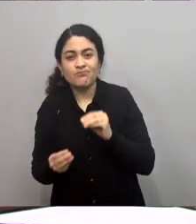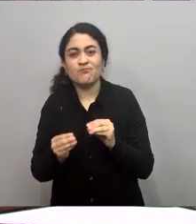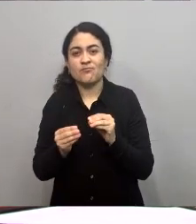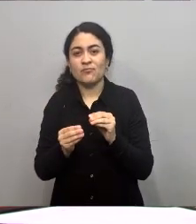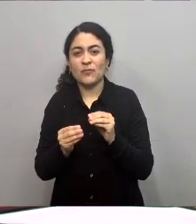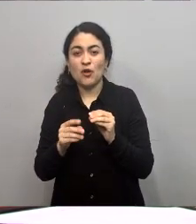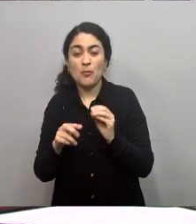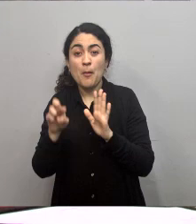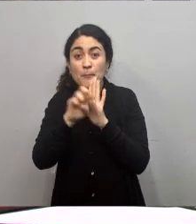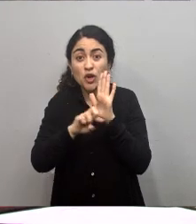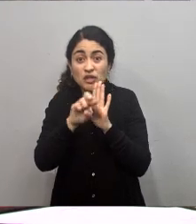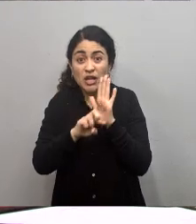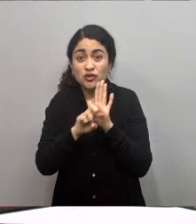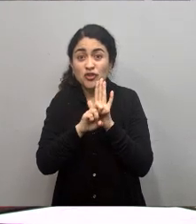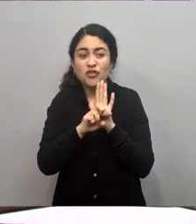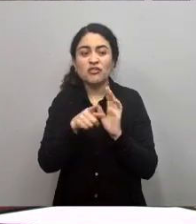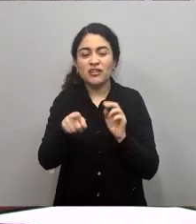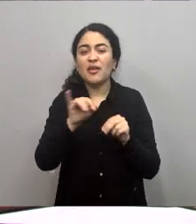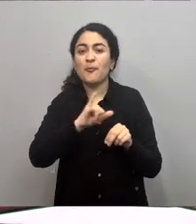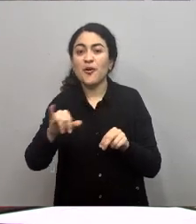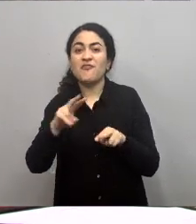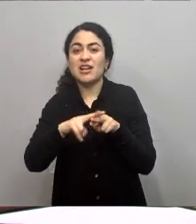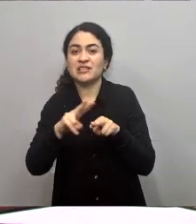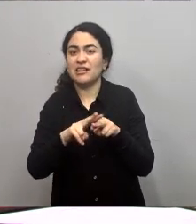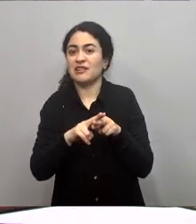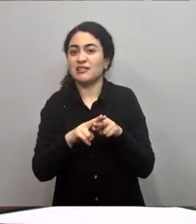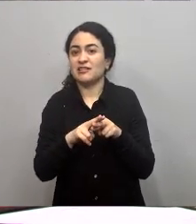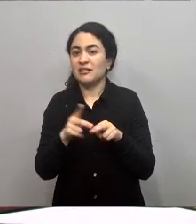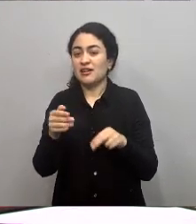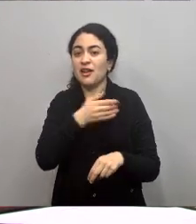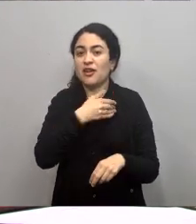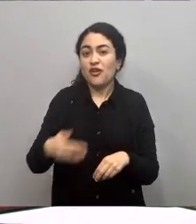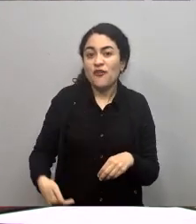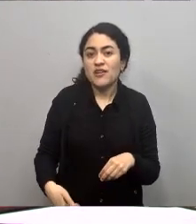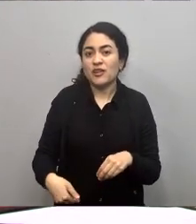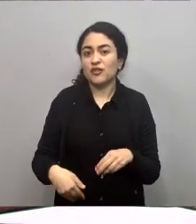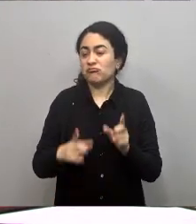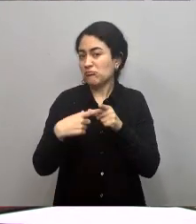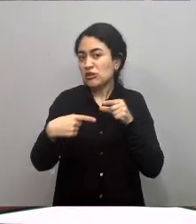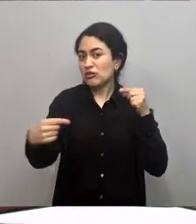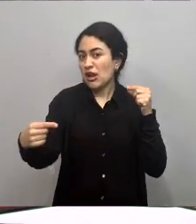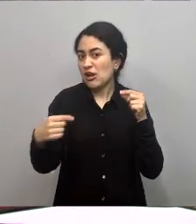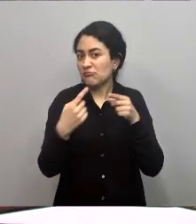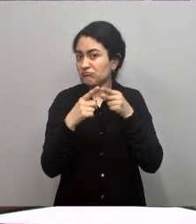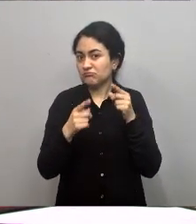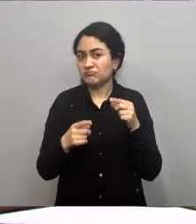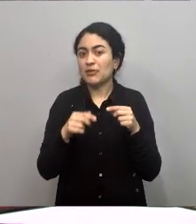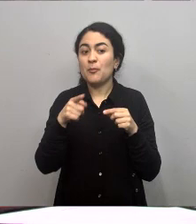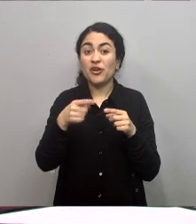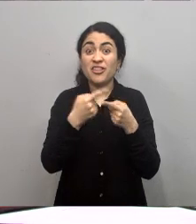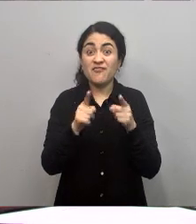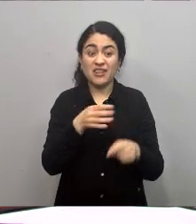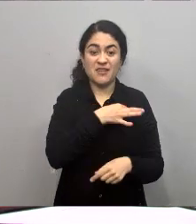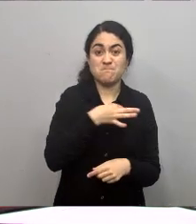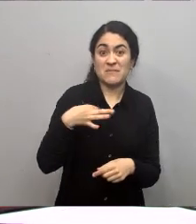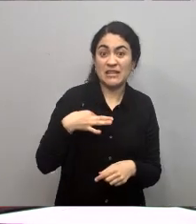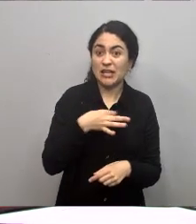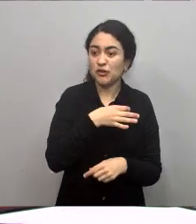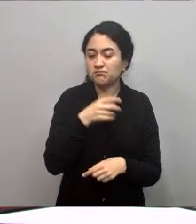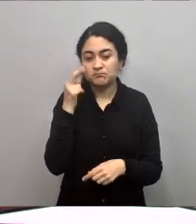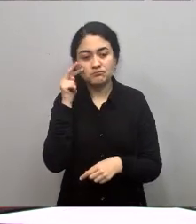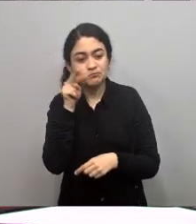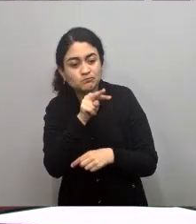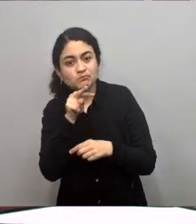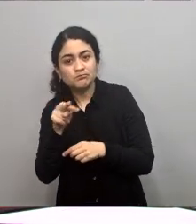finalmente el gobierno nacional, ¿no es cierto?, a través de sus ministerios. Eso para nosotros es sumamente